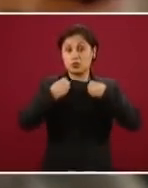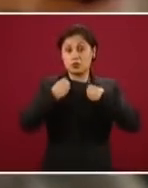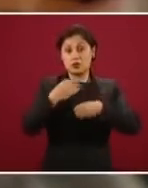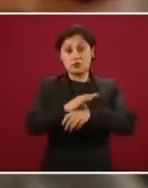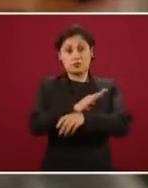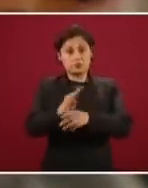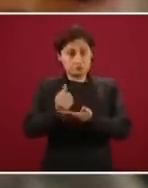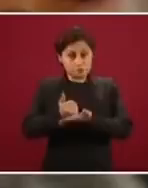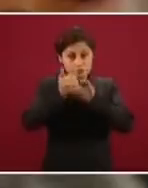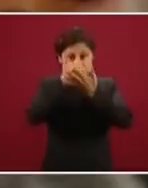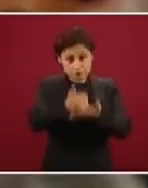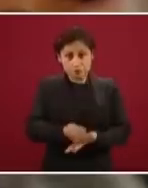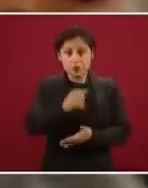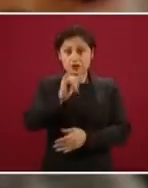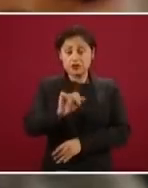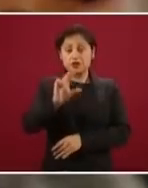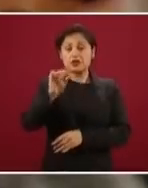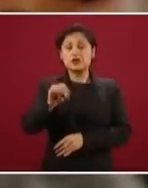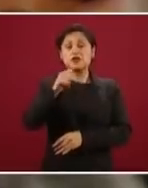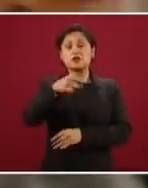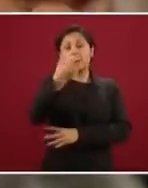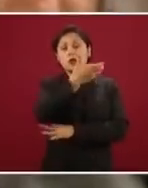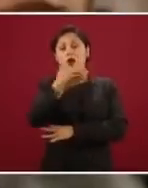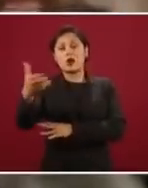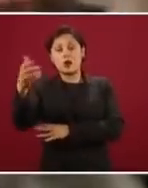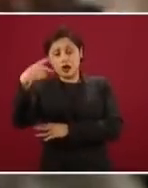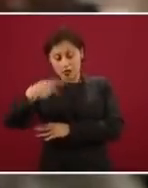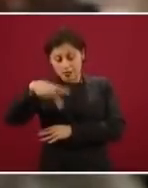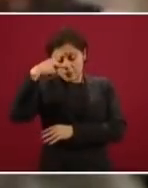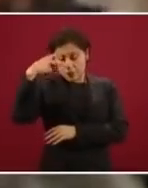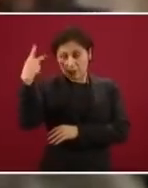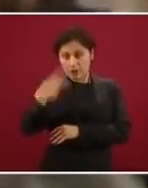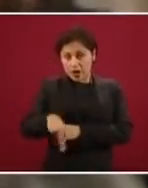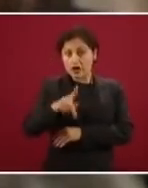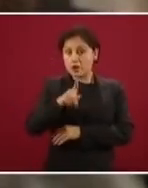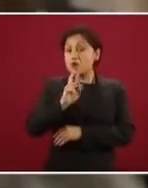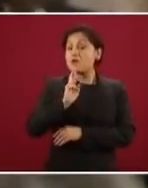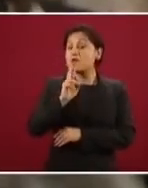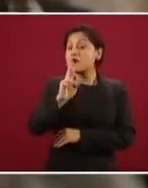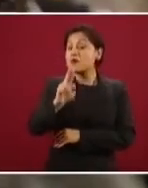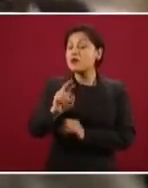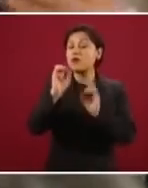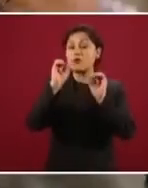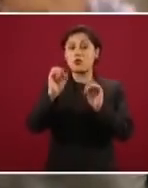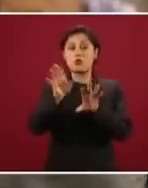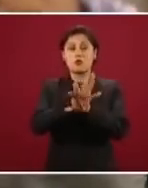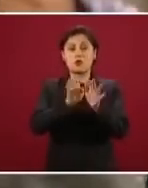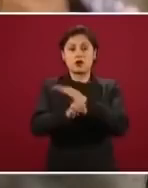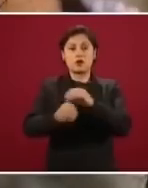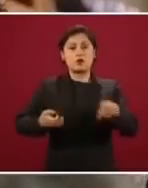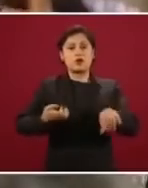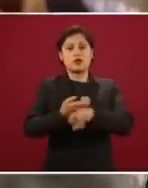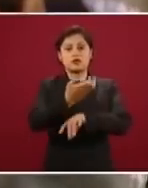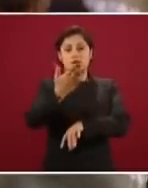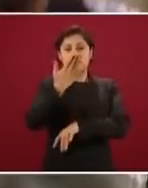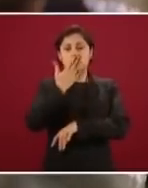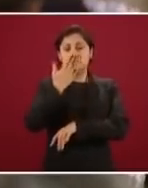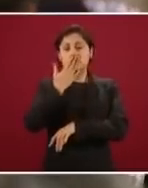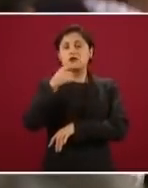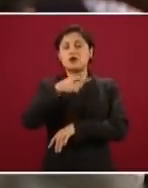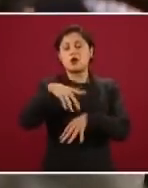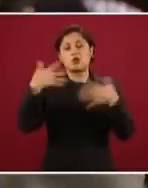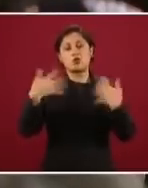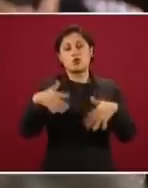personas en las en los campos agrícolas del país y en el caso particular de sonora que van diez muertos en accidentes